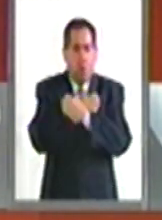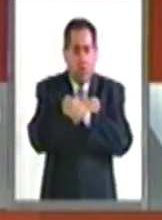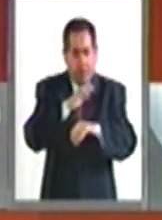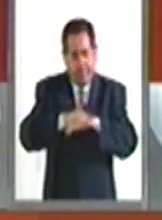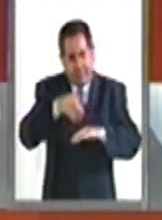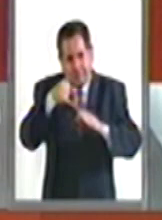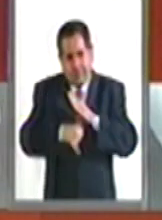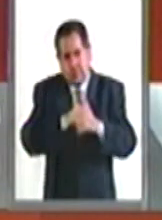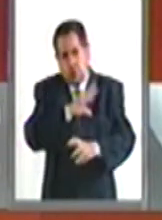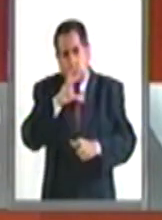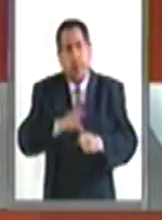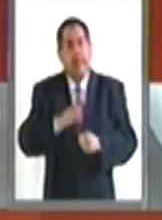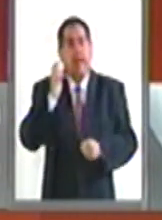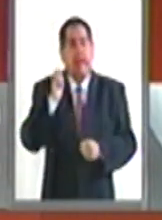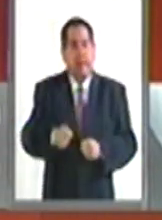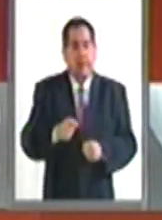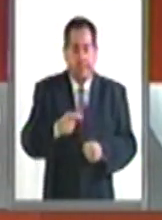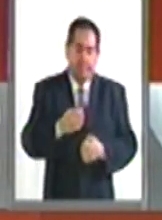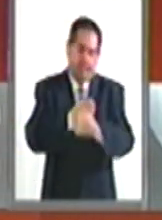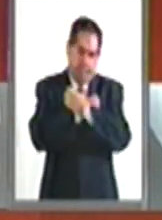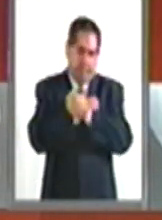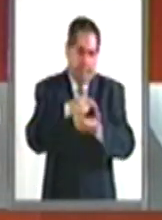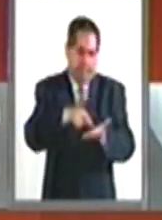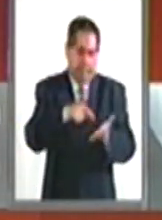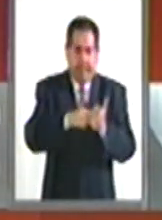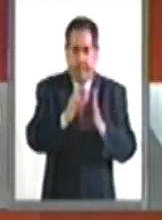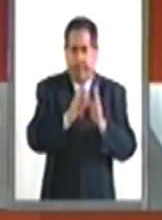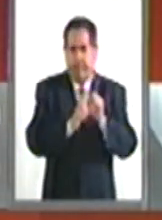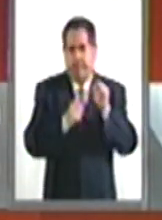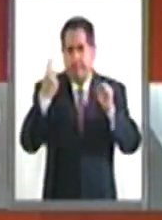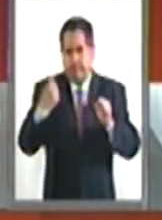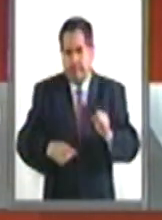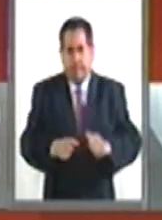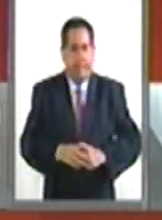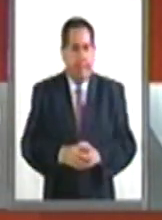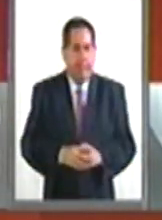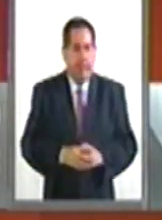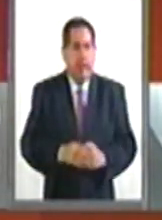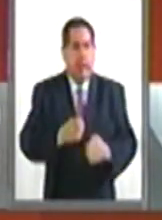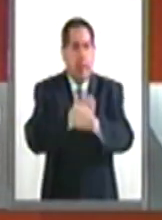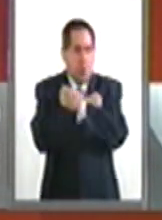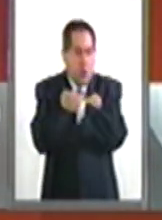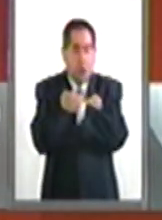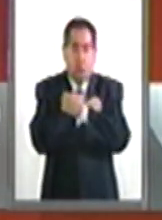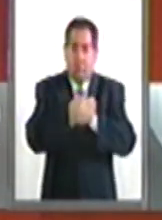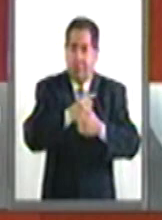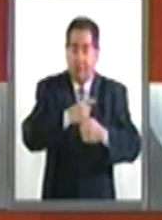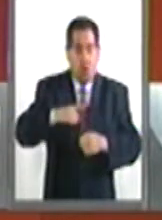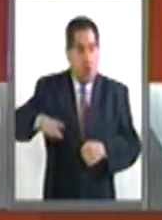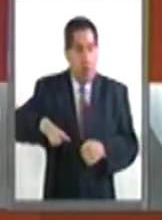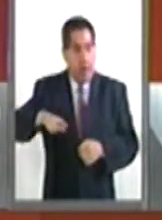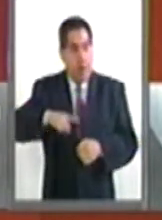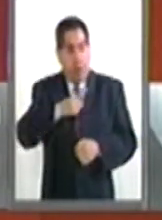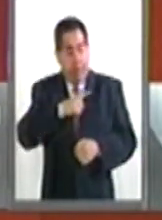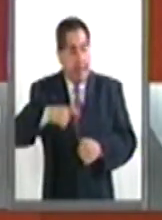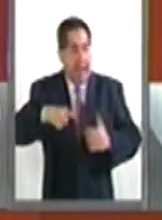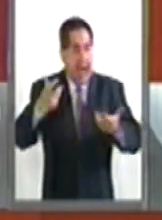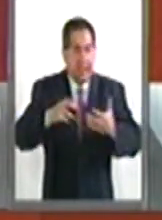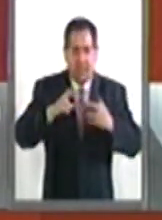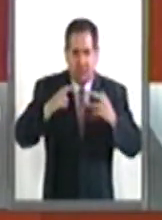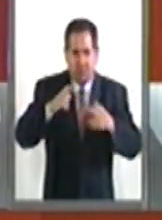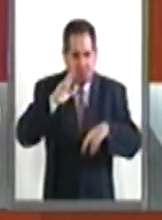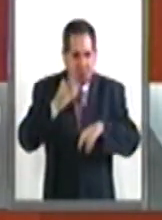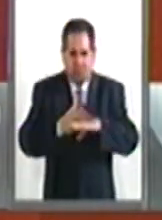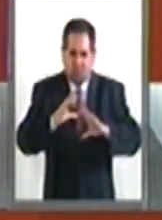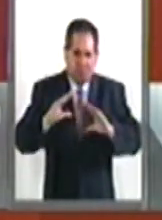profunda, ya que viene sugerida en nuestra Carta Magna. La educación que imparta el Estado tenderá a desarrollar